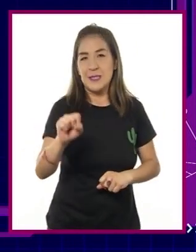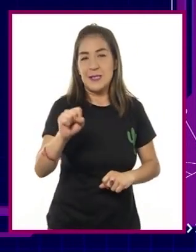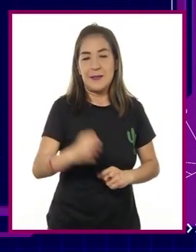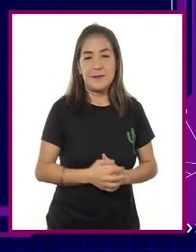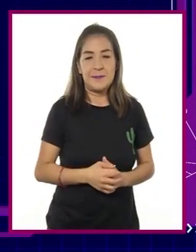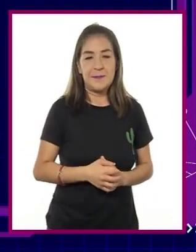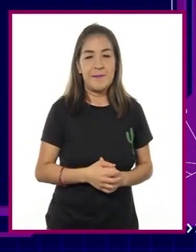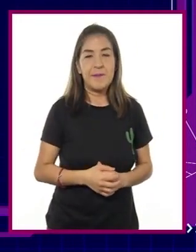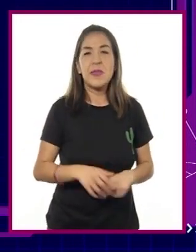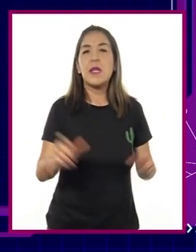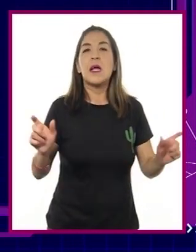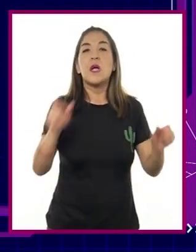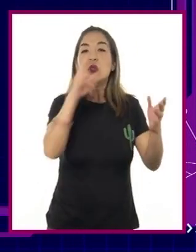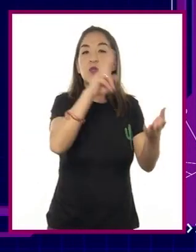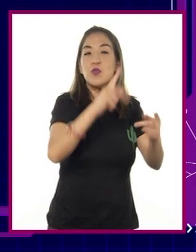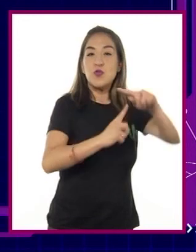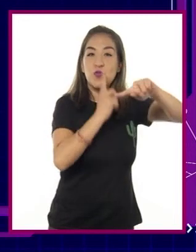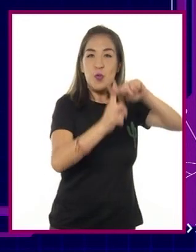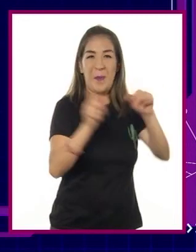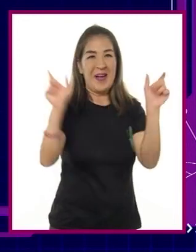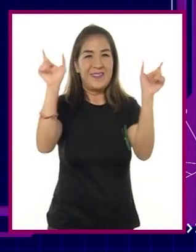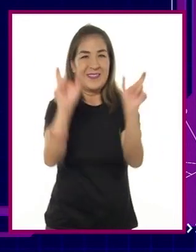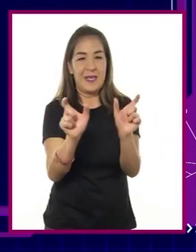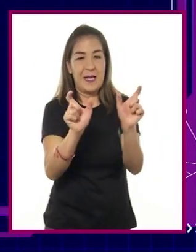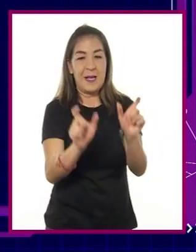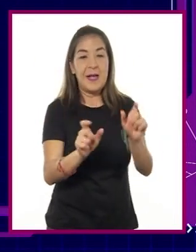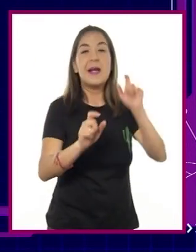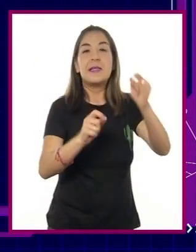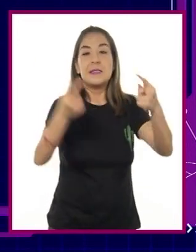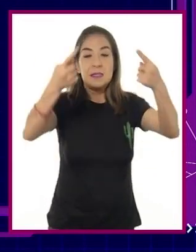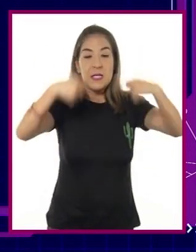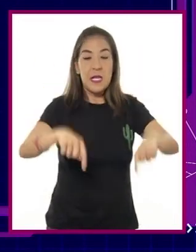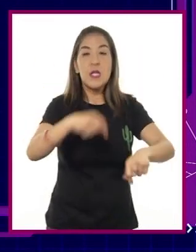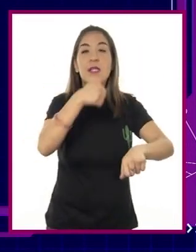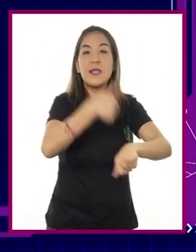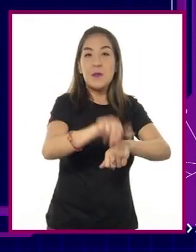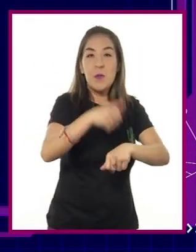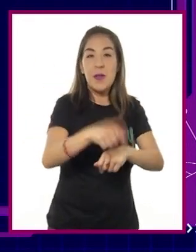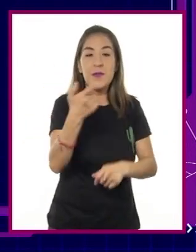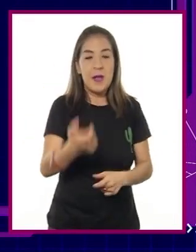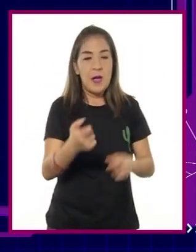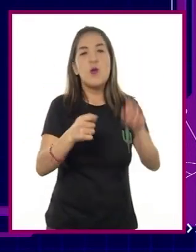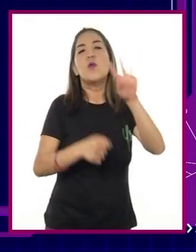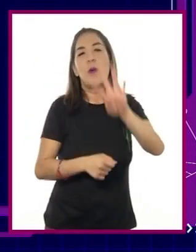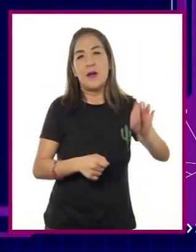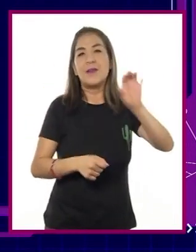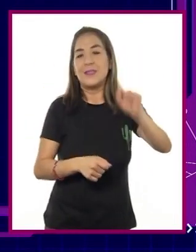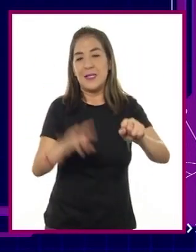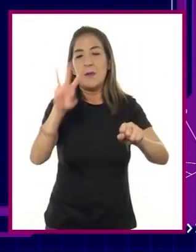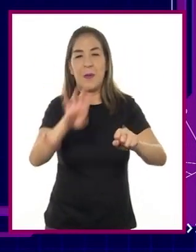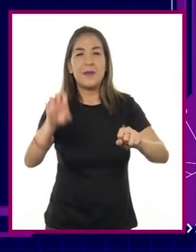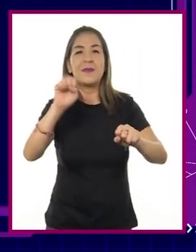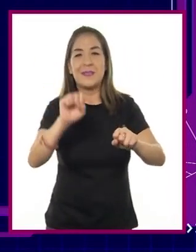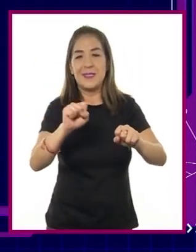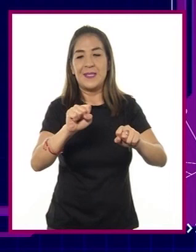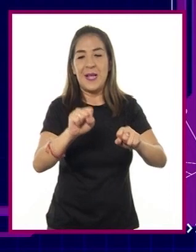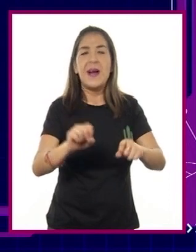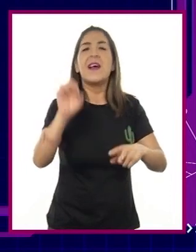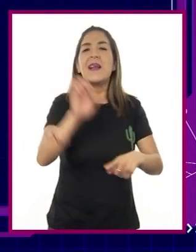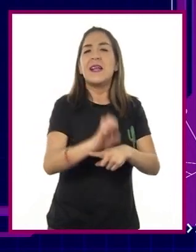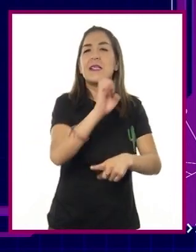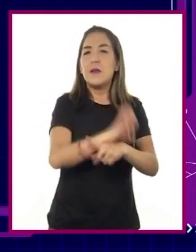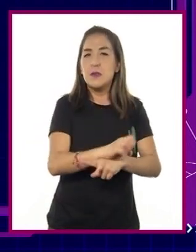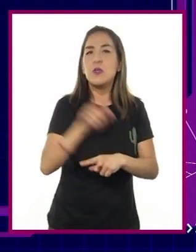160. La suma del valor de los cupones más el dinero equivale a 460. Entonces,